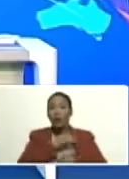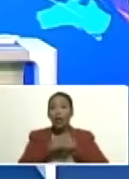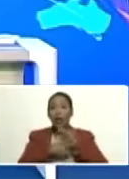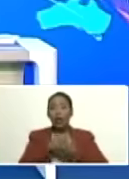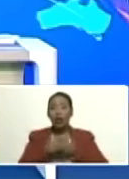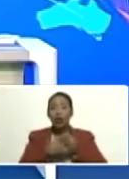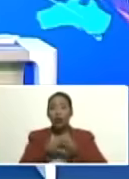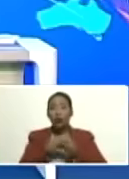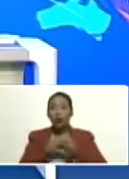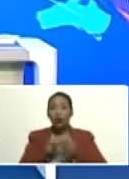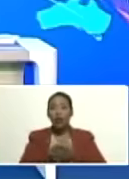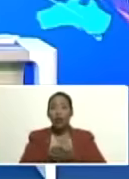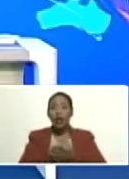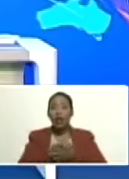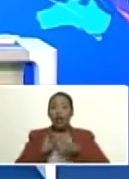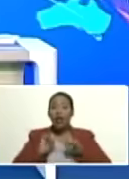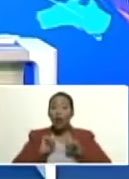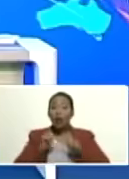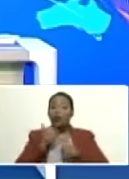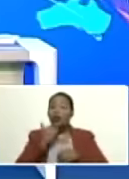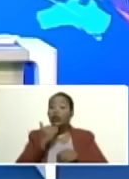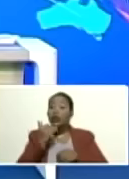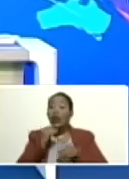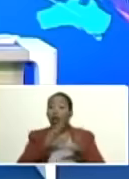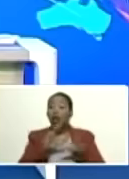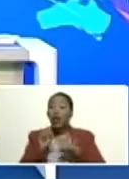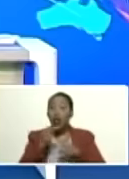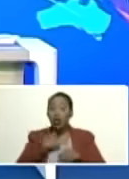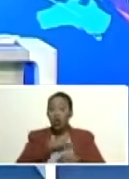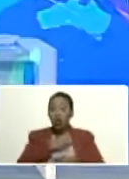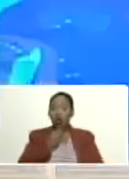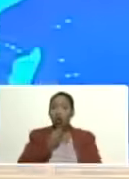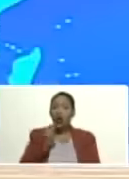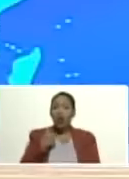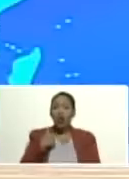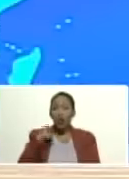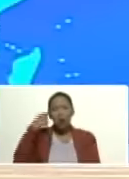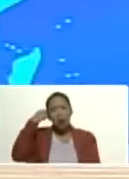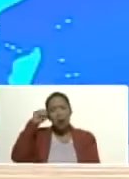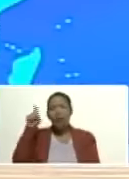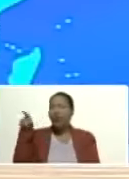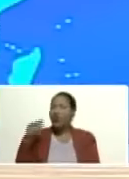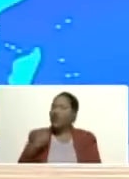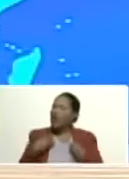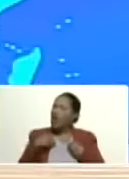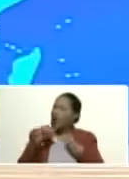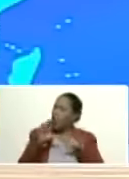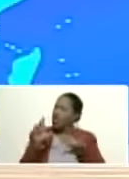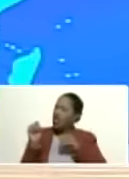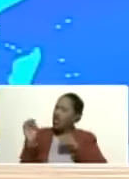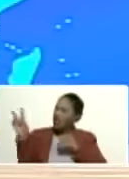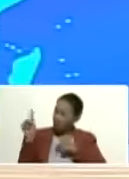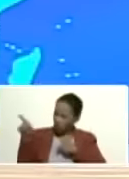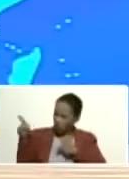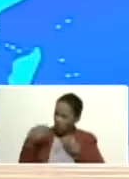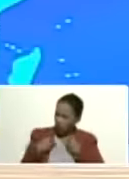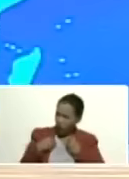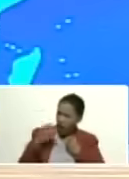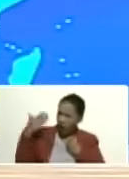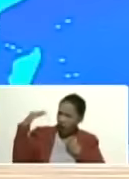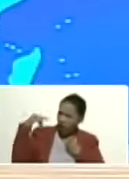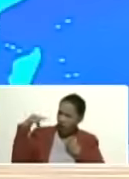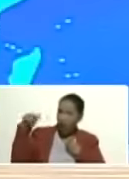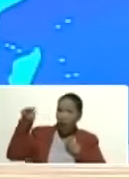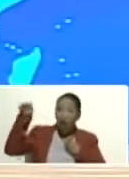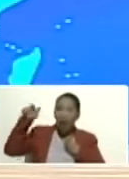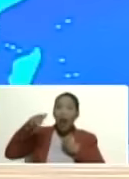empezando los 80, éramos unos chamos, Yuri, y yo recuerdo, tú vivías en los 80 en Venezuela, Yuri, porque Yuri nació